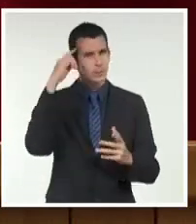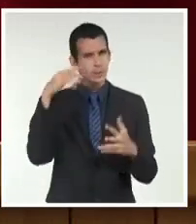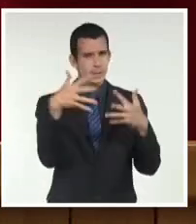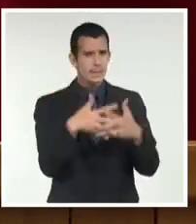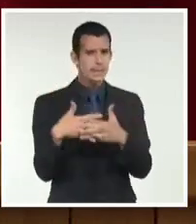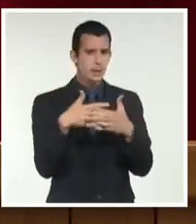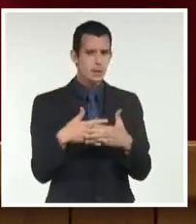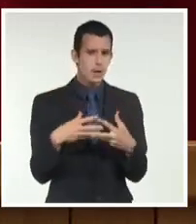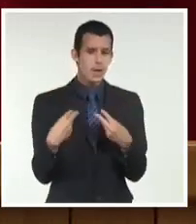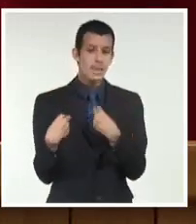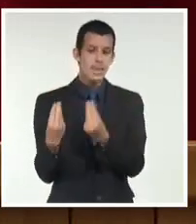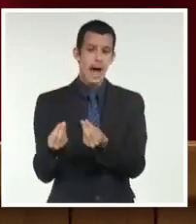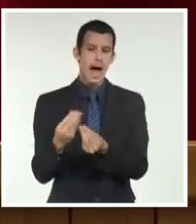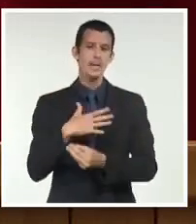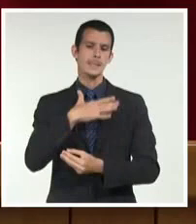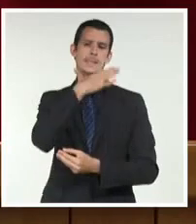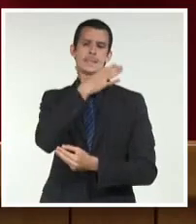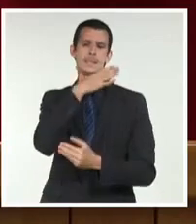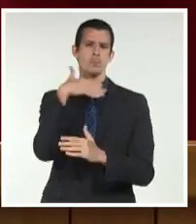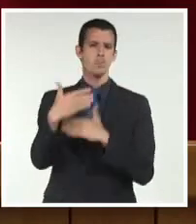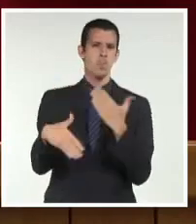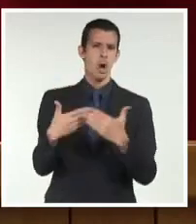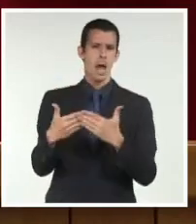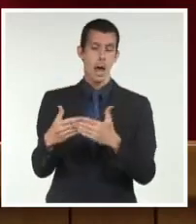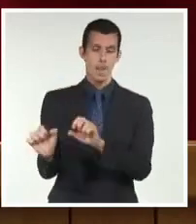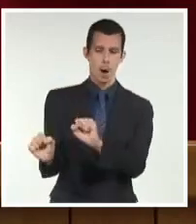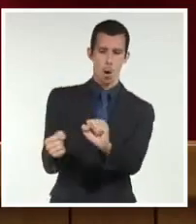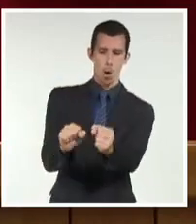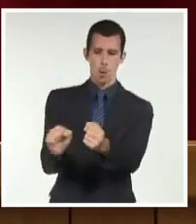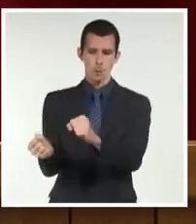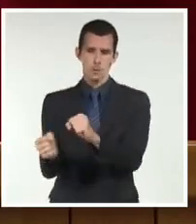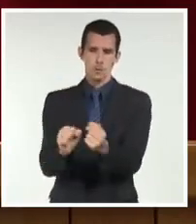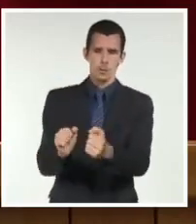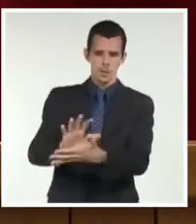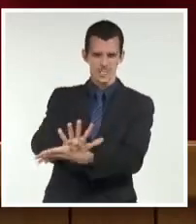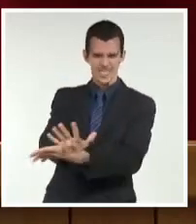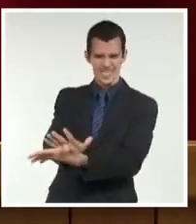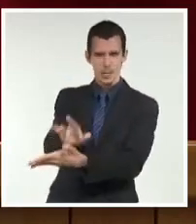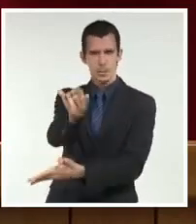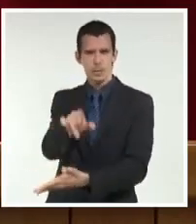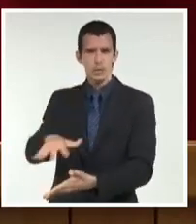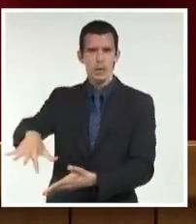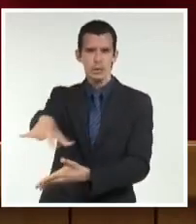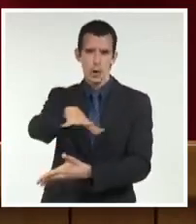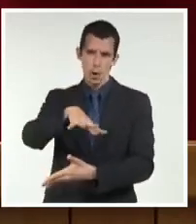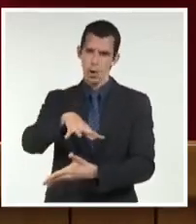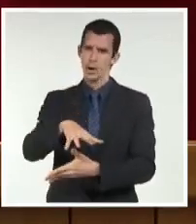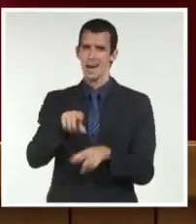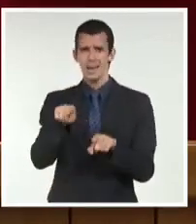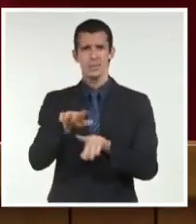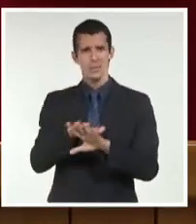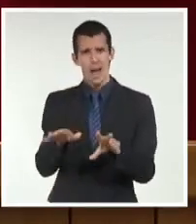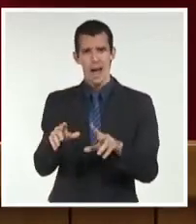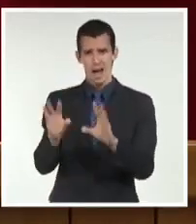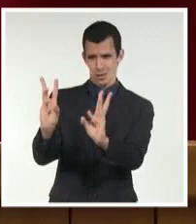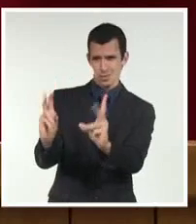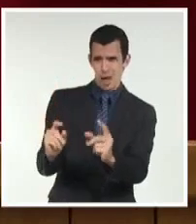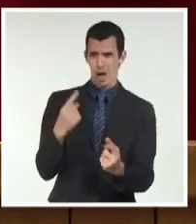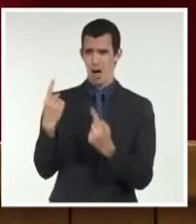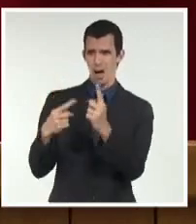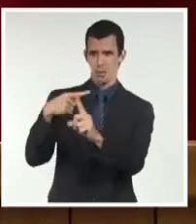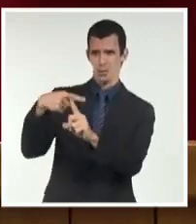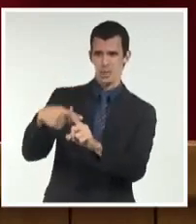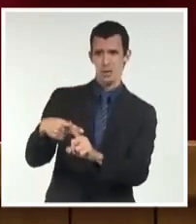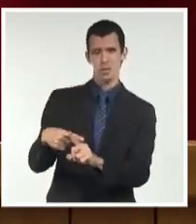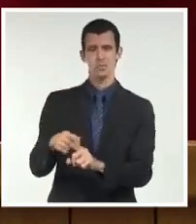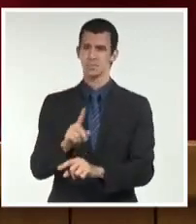penurias económicas por vía de medidas coercitivas a las poblaciones enteras de estados soberanos con el